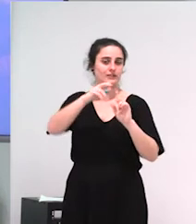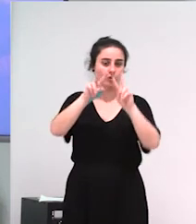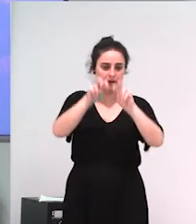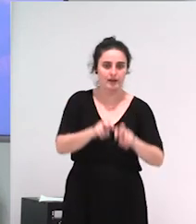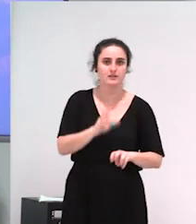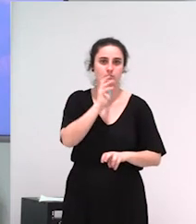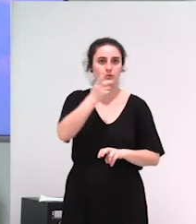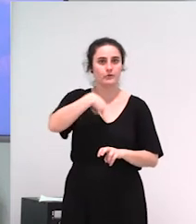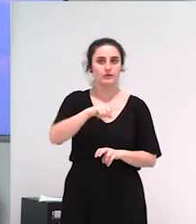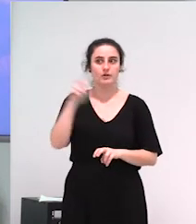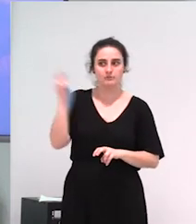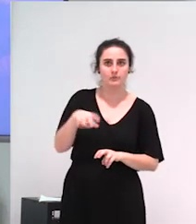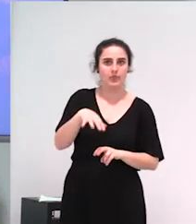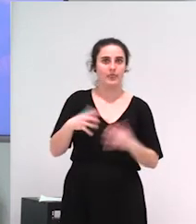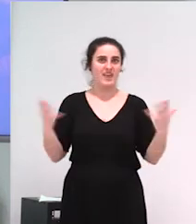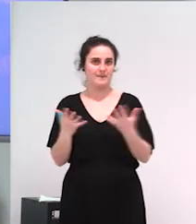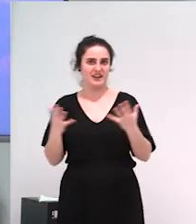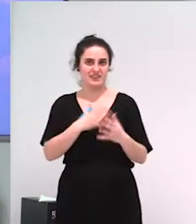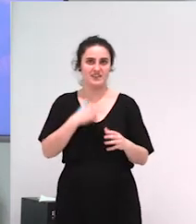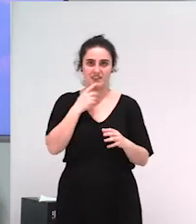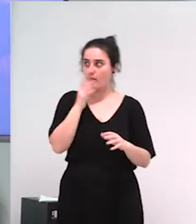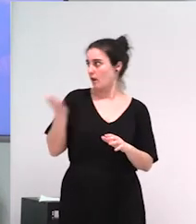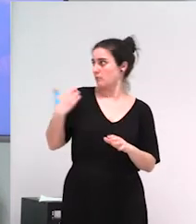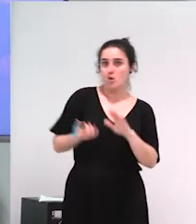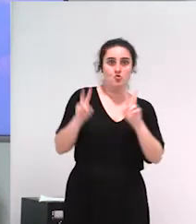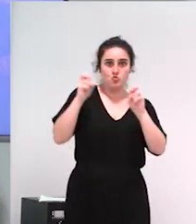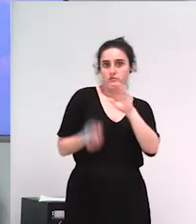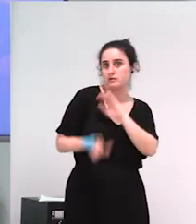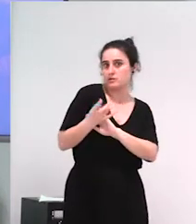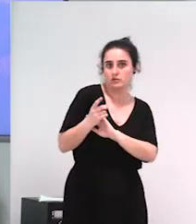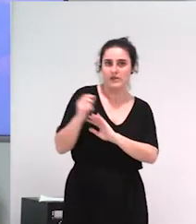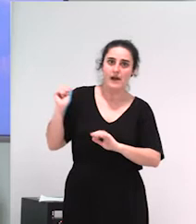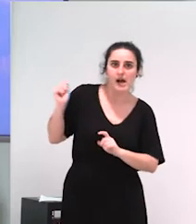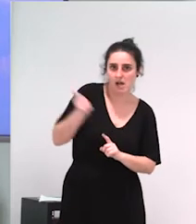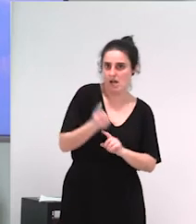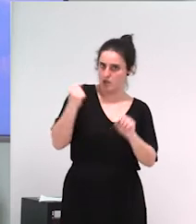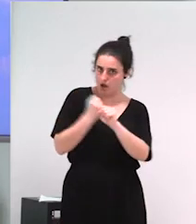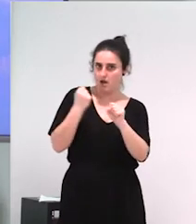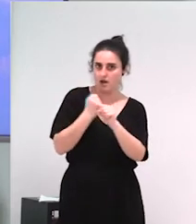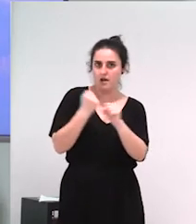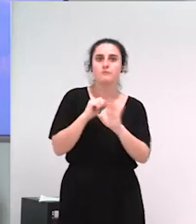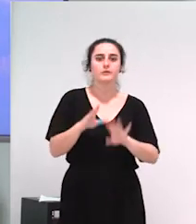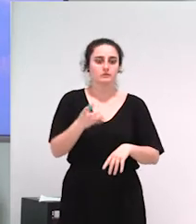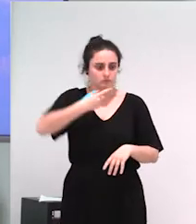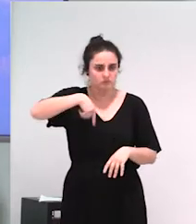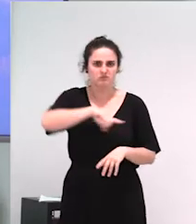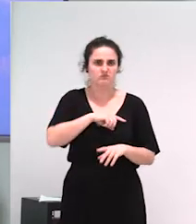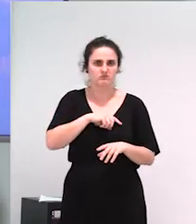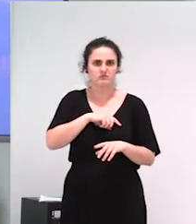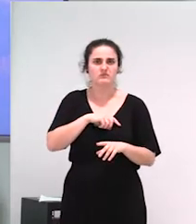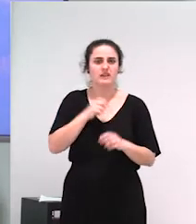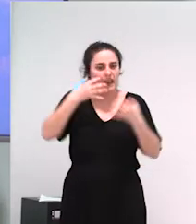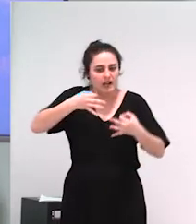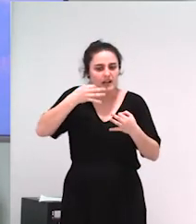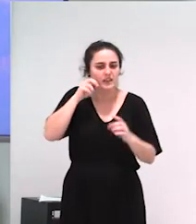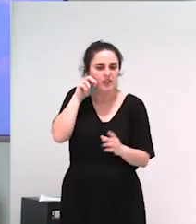de emergencias, que no somos una cosa que haya aparecido de nuevo, sino que lleva años gestándose. Vale, pero exactamente, ¿cuál es nuestra lectura de la